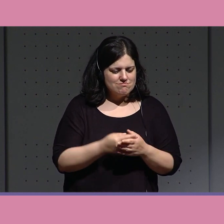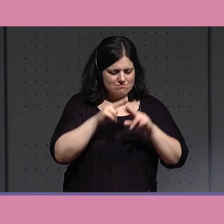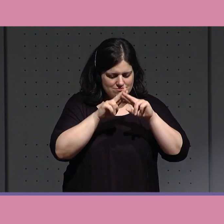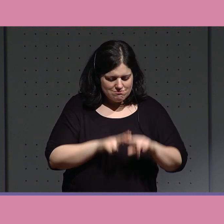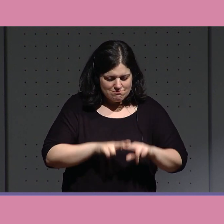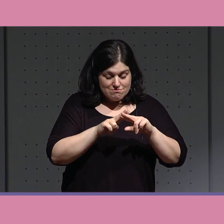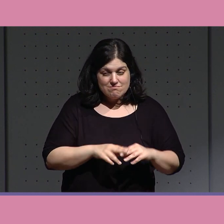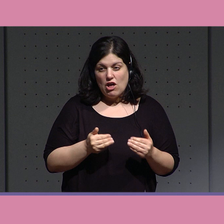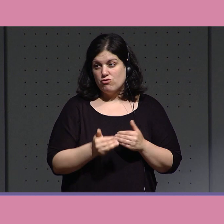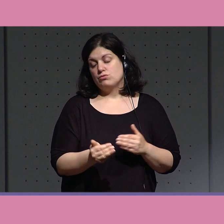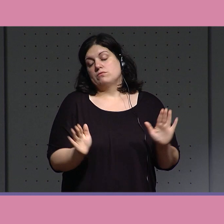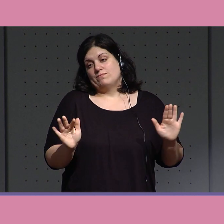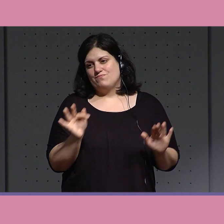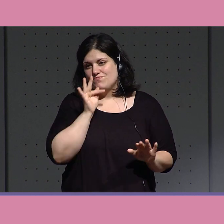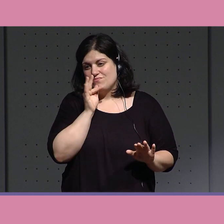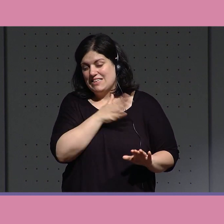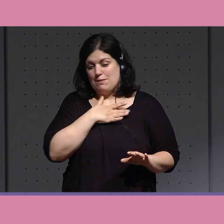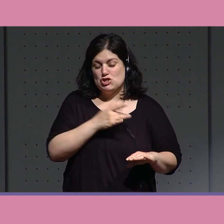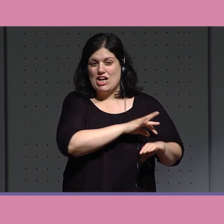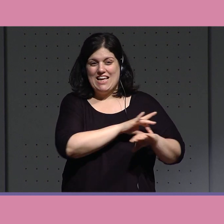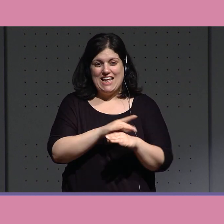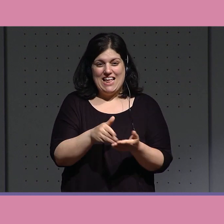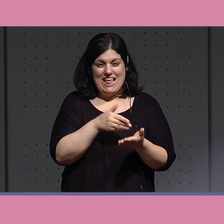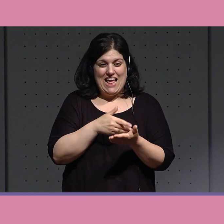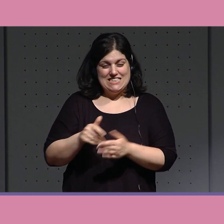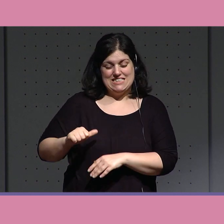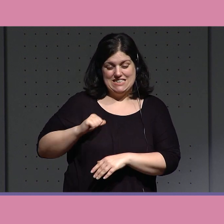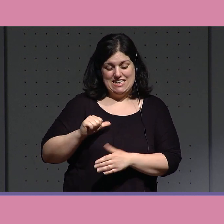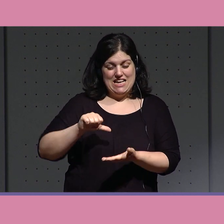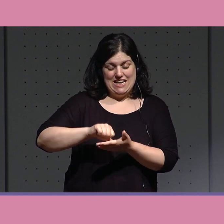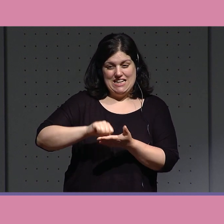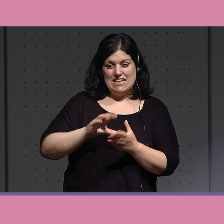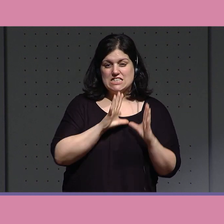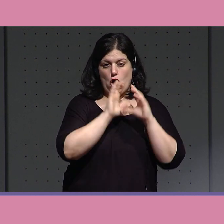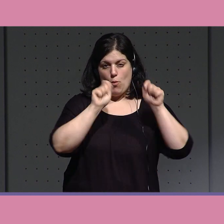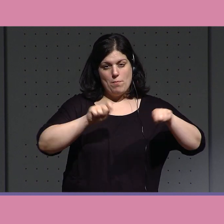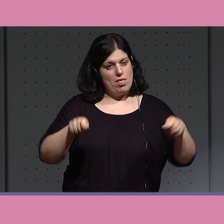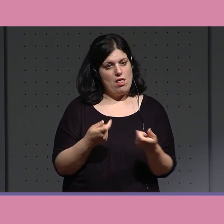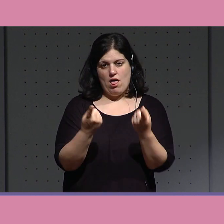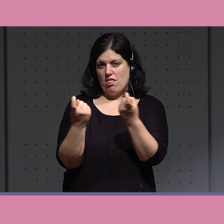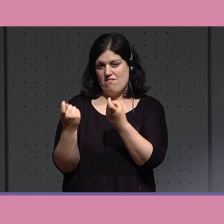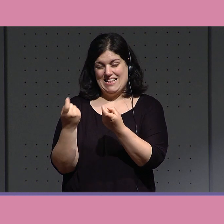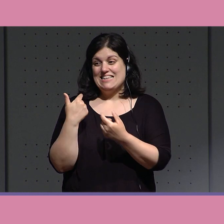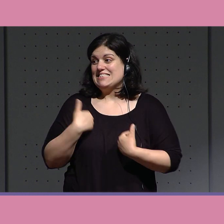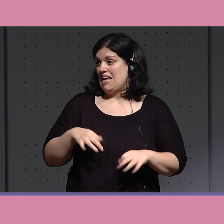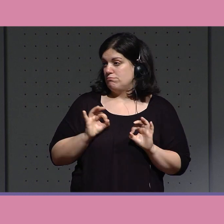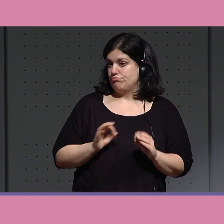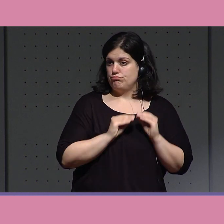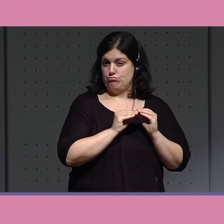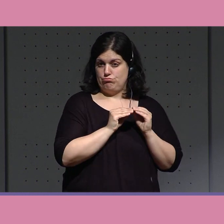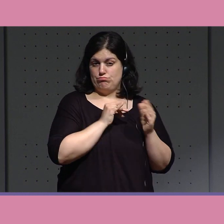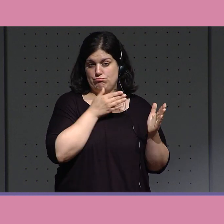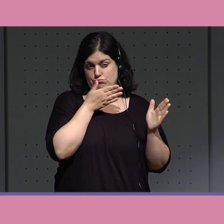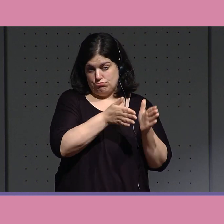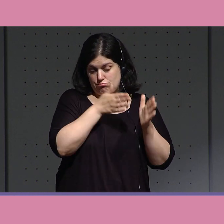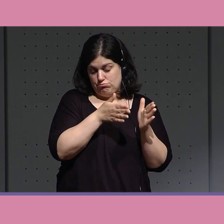yo creo que esto tenemos que meterlo en guías clínicas conveniadas. Ya hay unas recomendaciones internacionales al